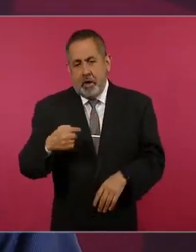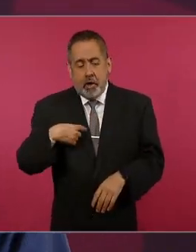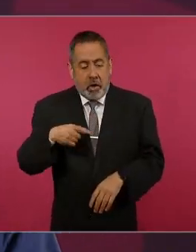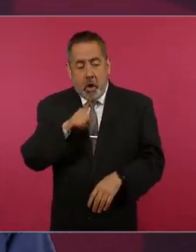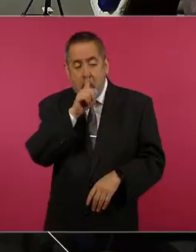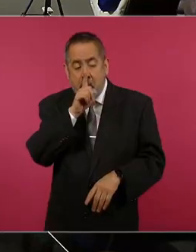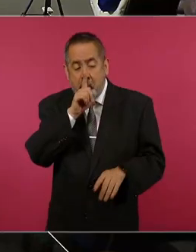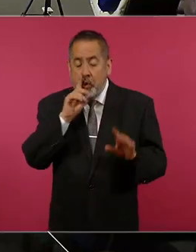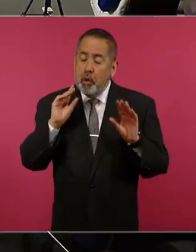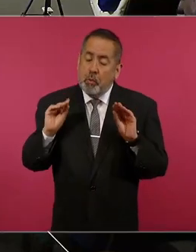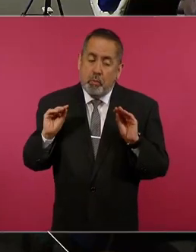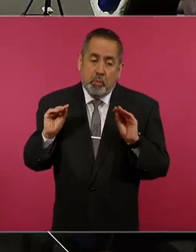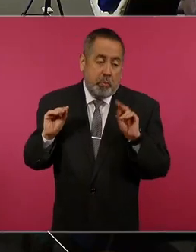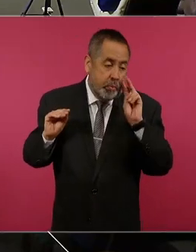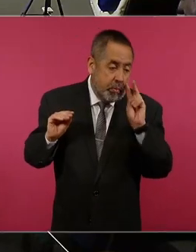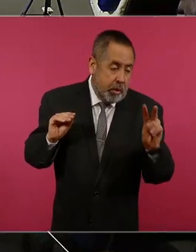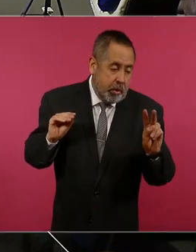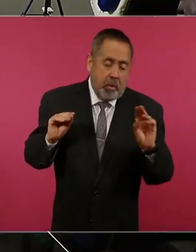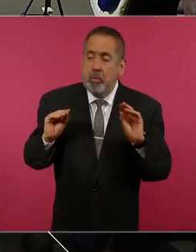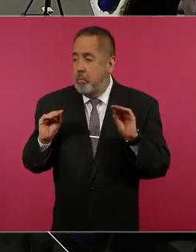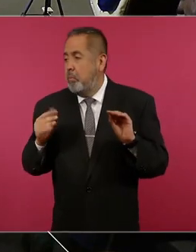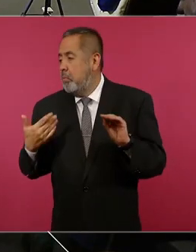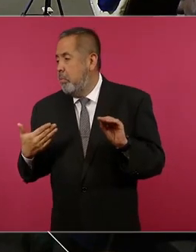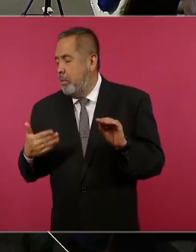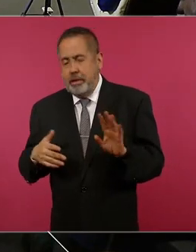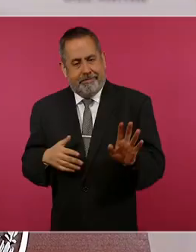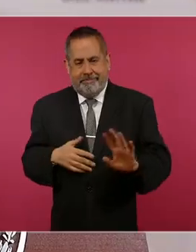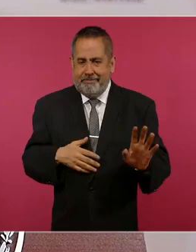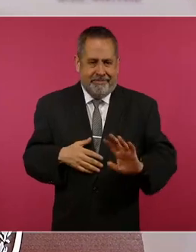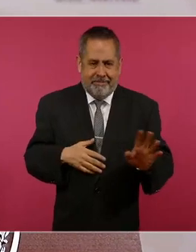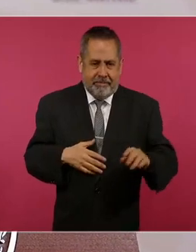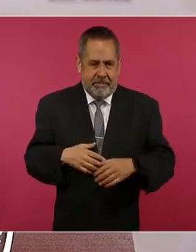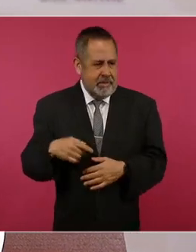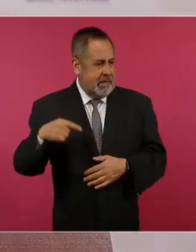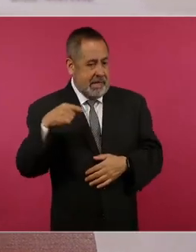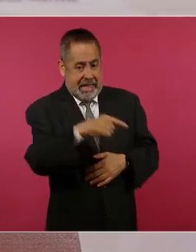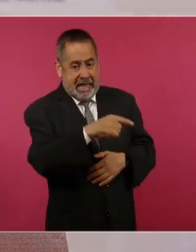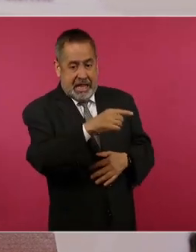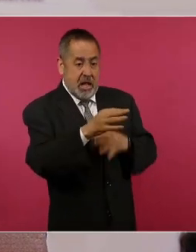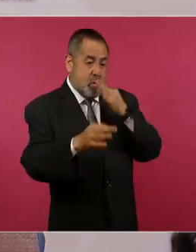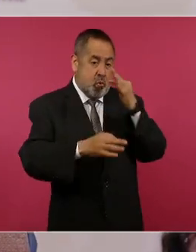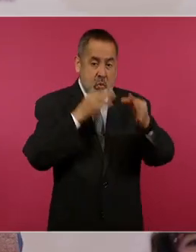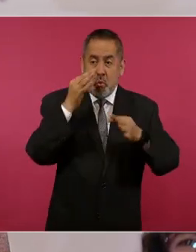cuando en un medio de comunicación